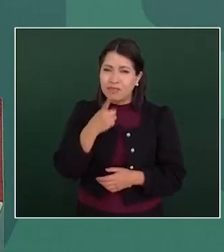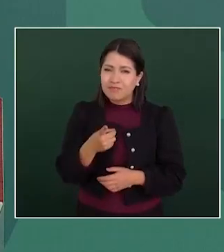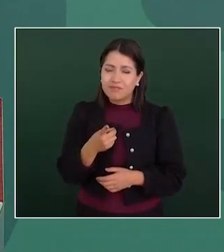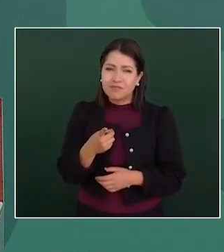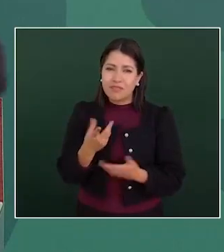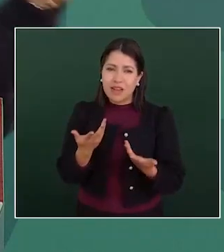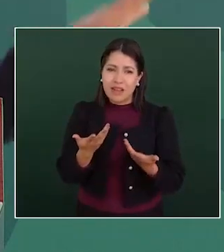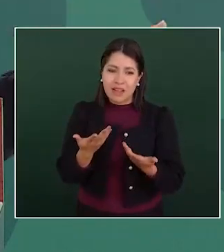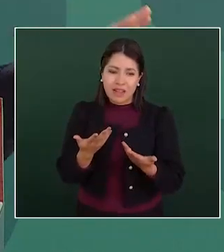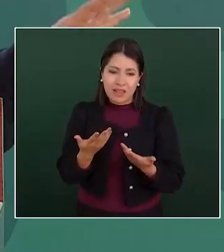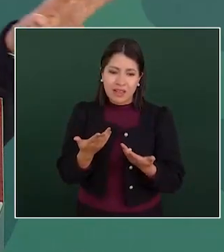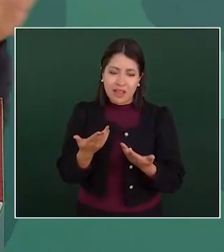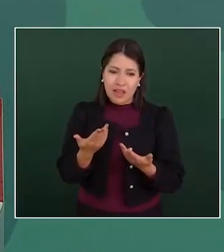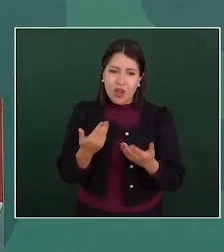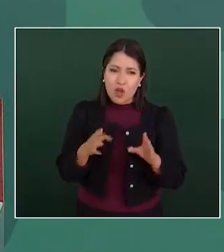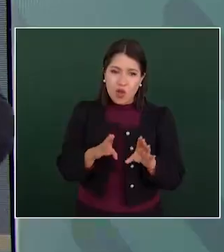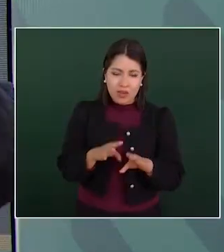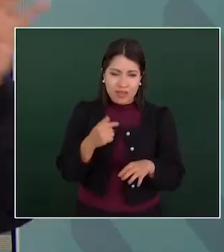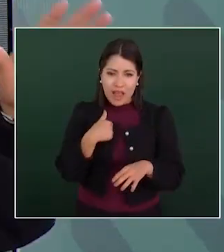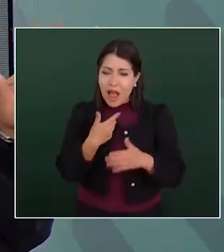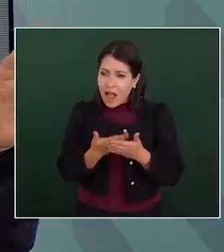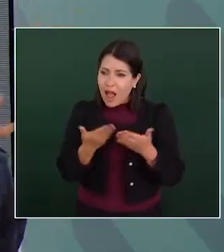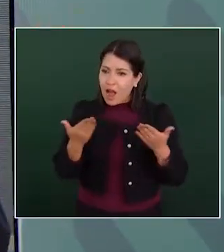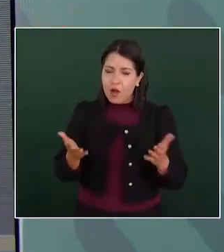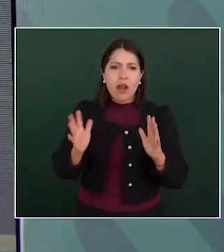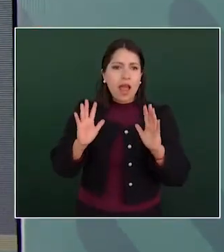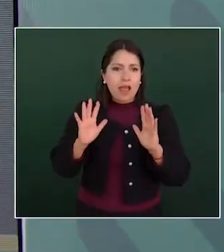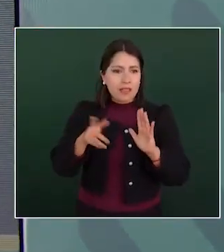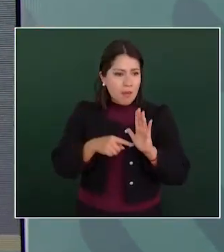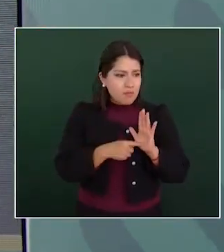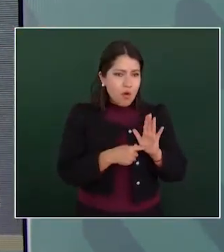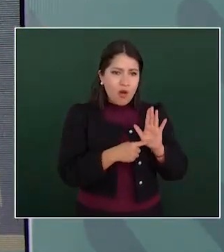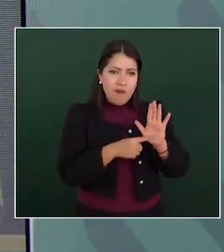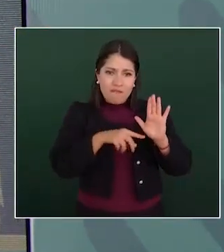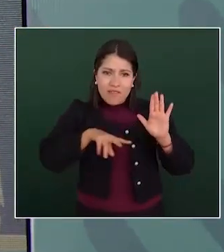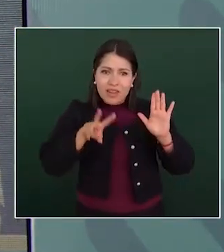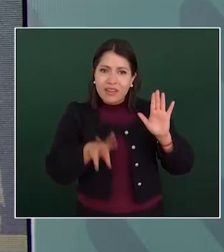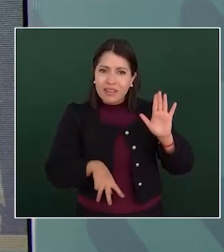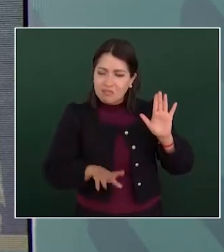De ahora ya, fuera máscara.